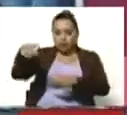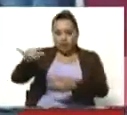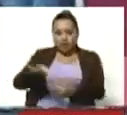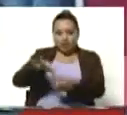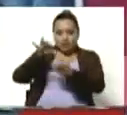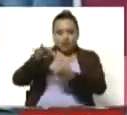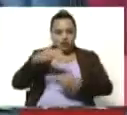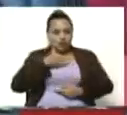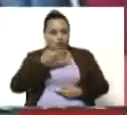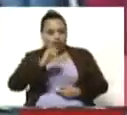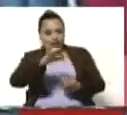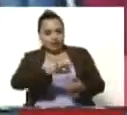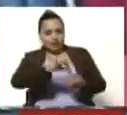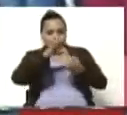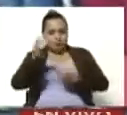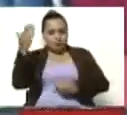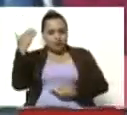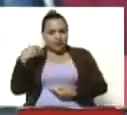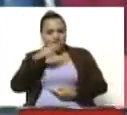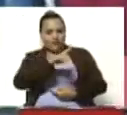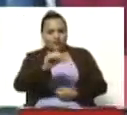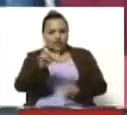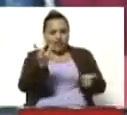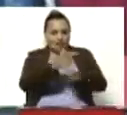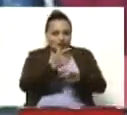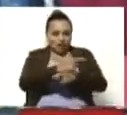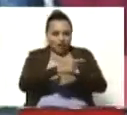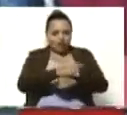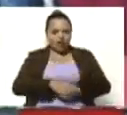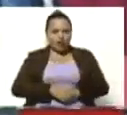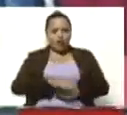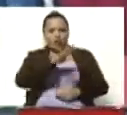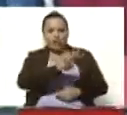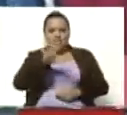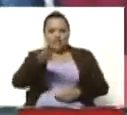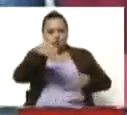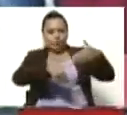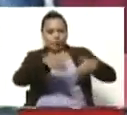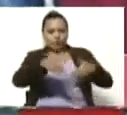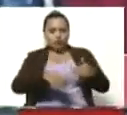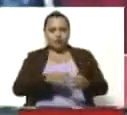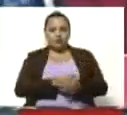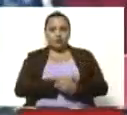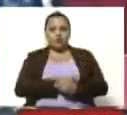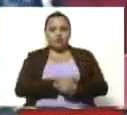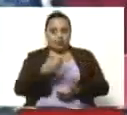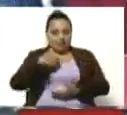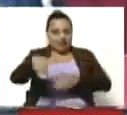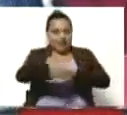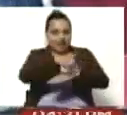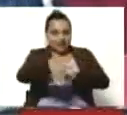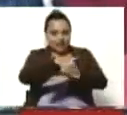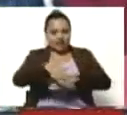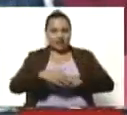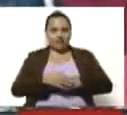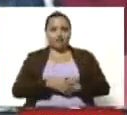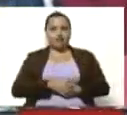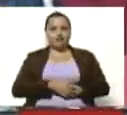yo fui electa al pasado 20 de agosto con 45 votos en mi calle